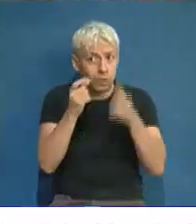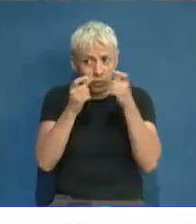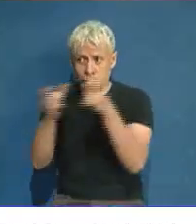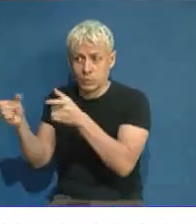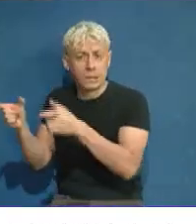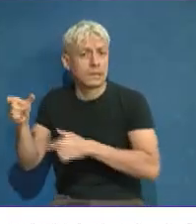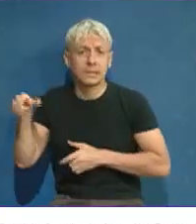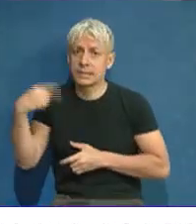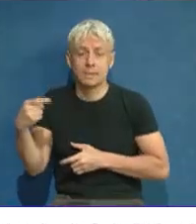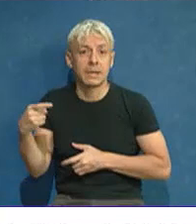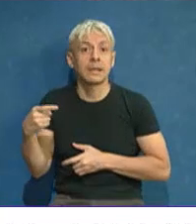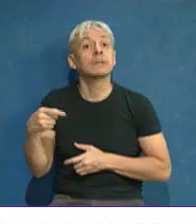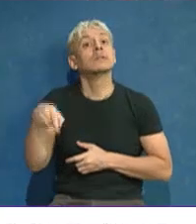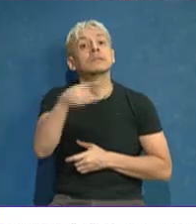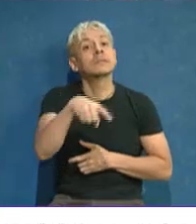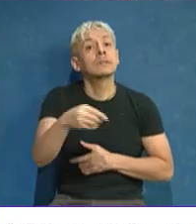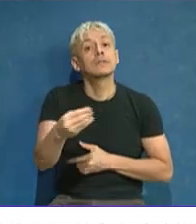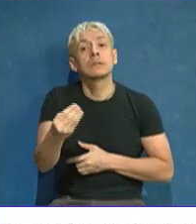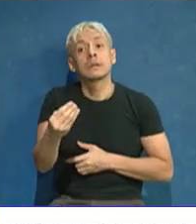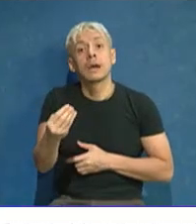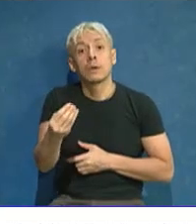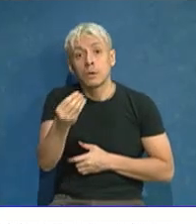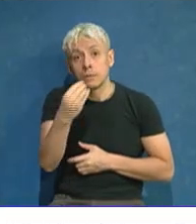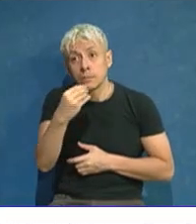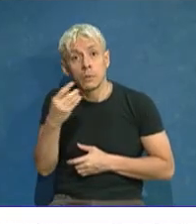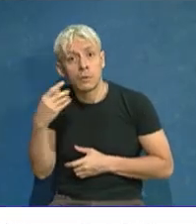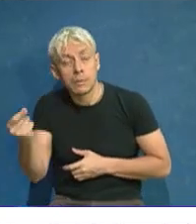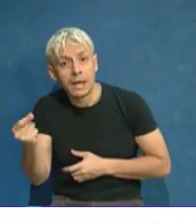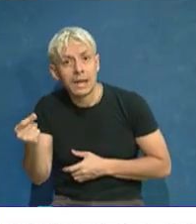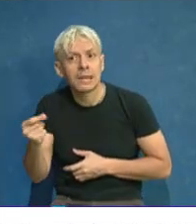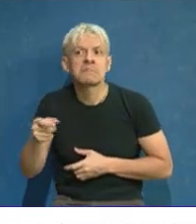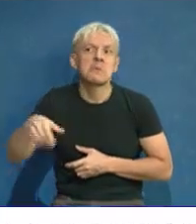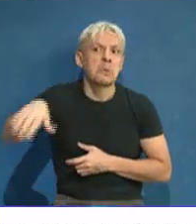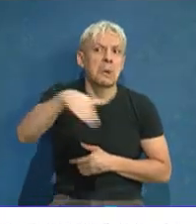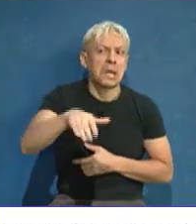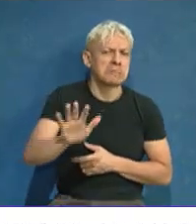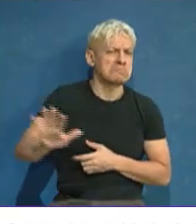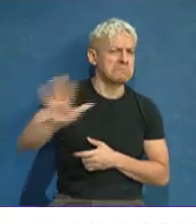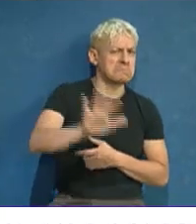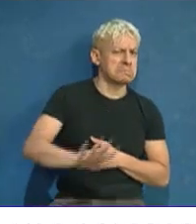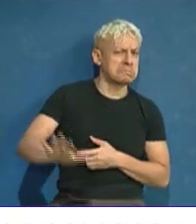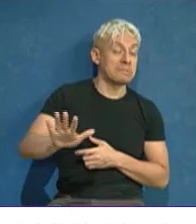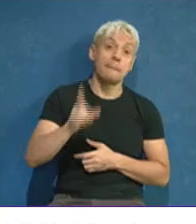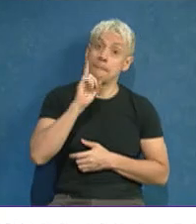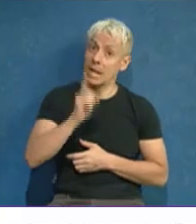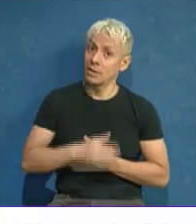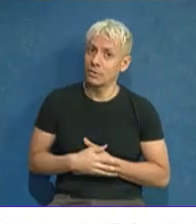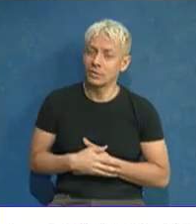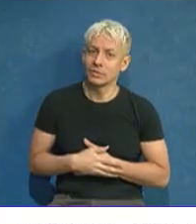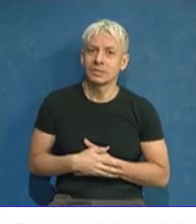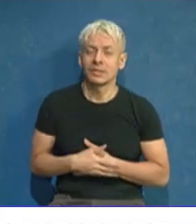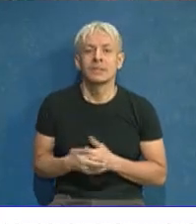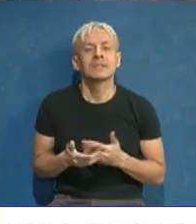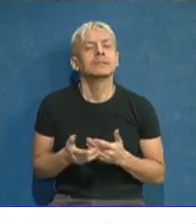la compra de alimentos en lugares no habilitados o alimentos no habilitados es de alto riesgo y ahí nos tenemos que plantear